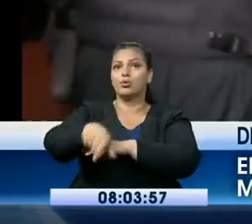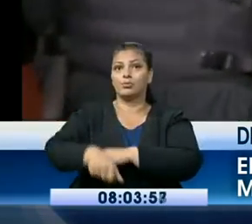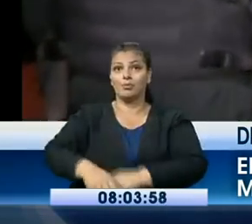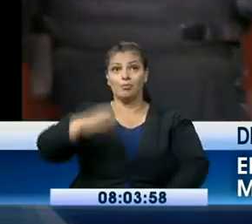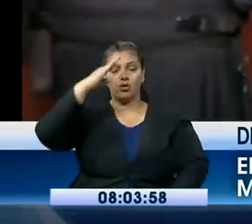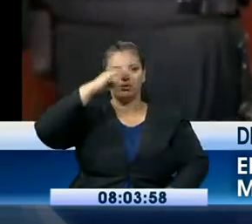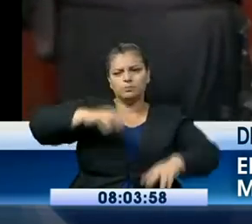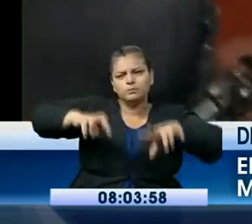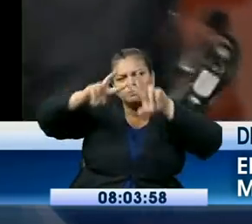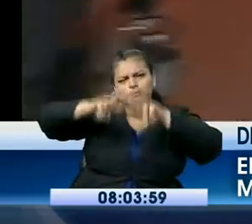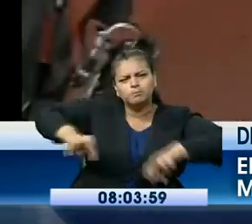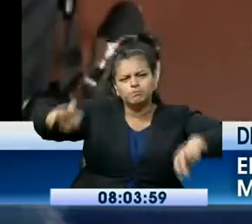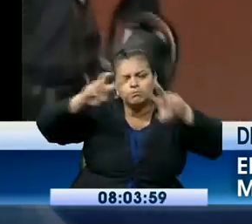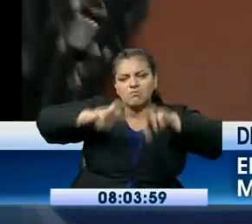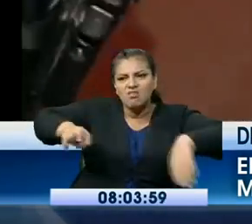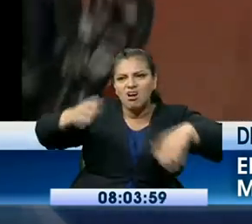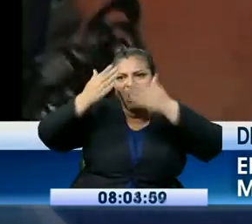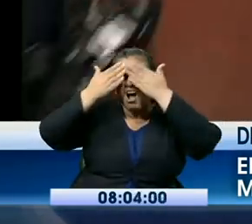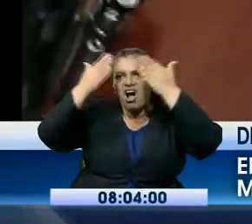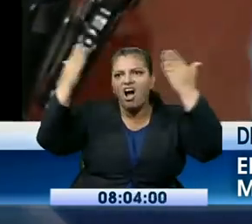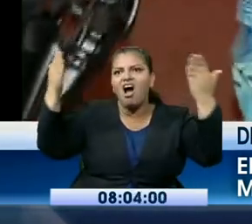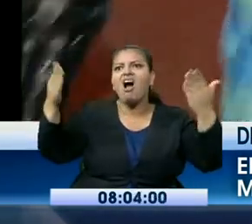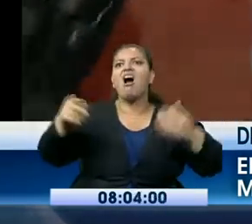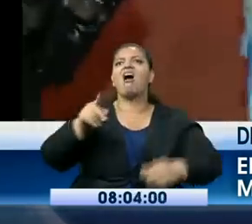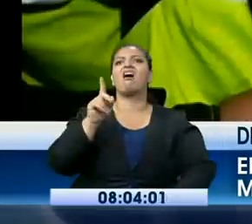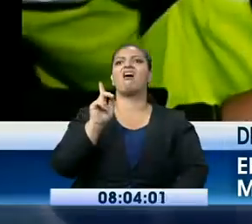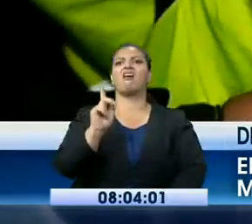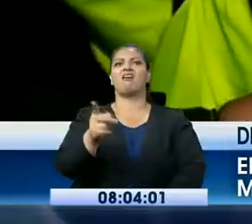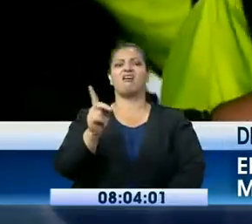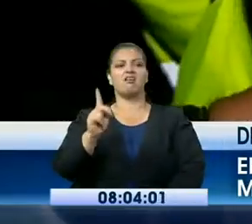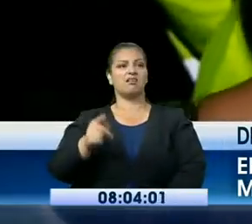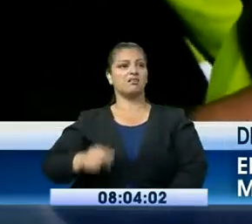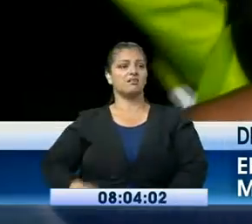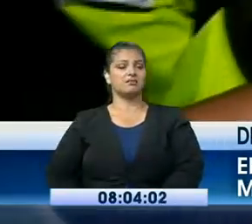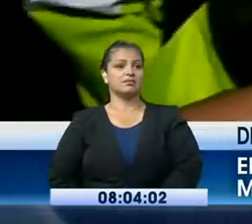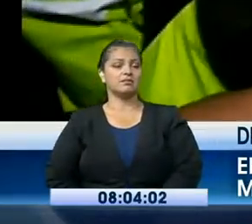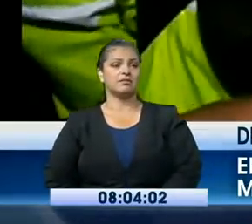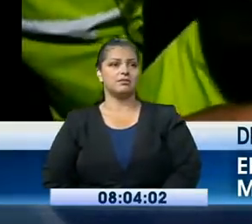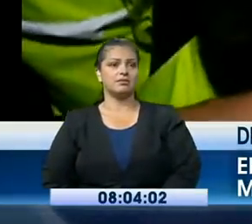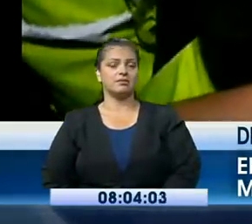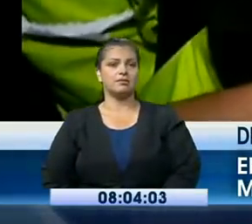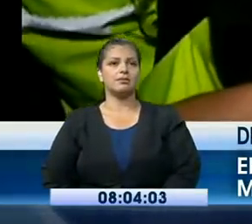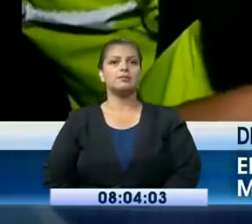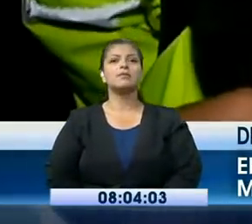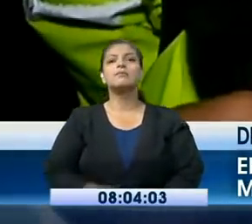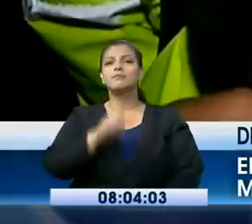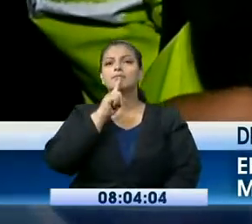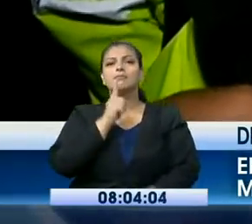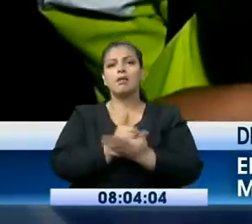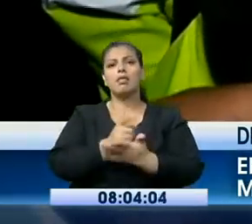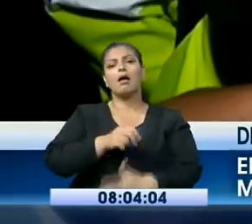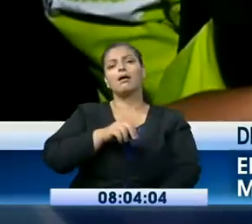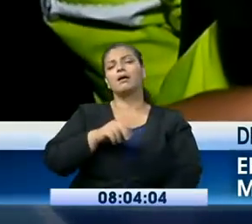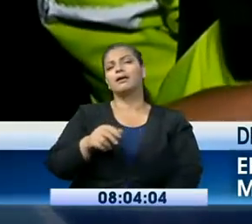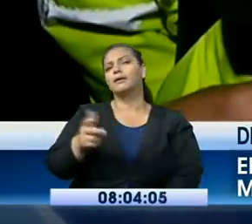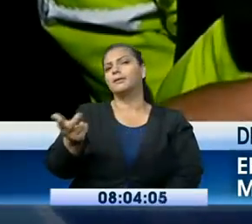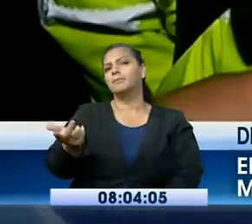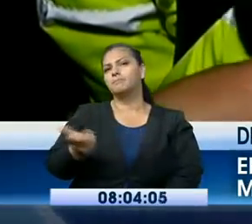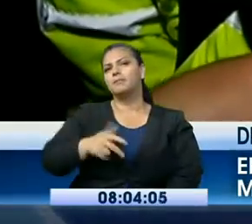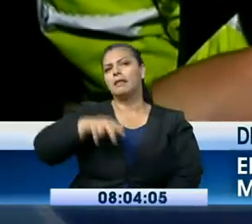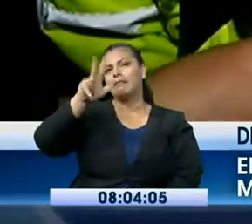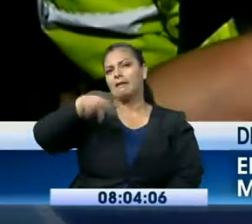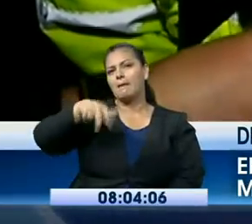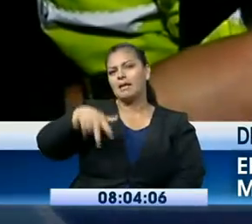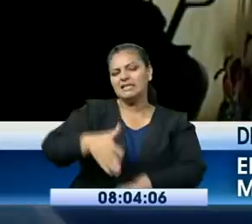de este jueves arrojó sus primeros frutos esto obedece a una investigación que se ha venido realizando a lo largo de los últimos tres